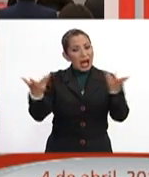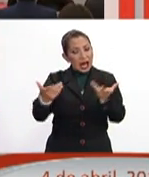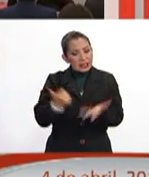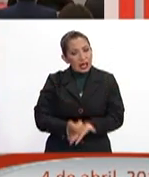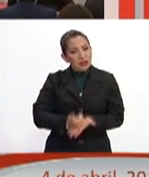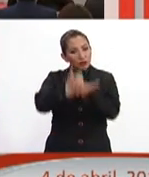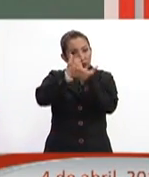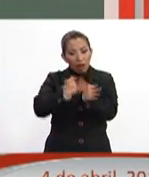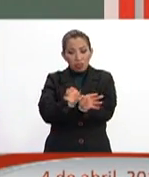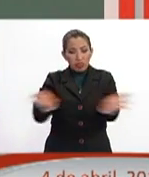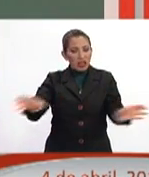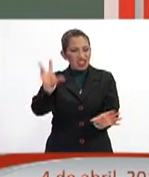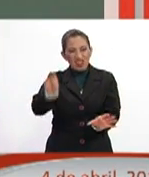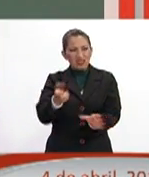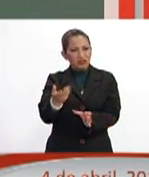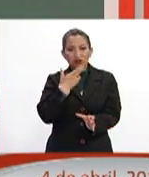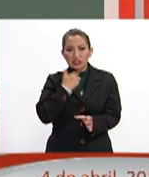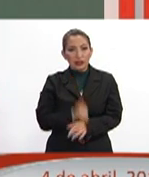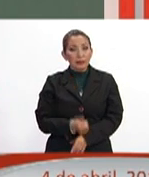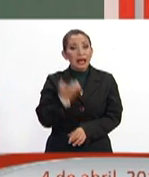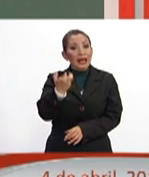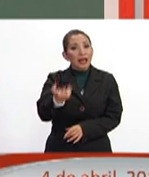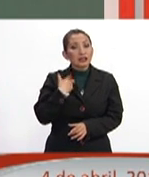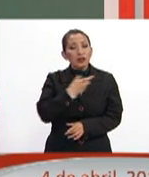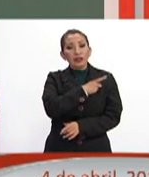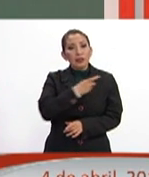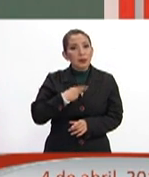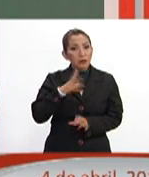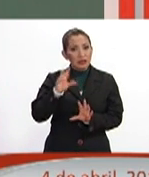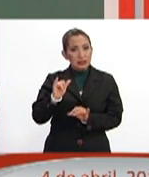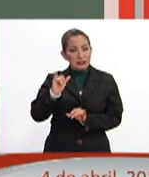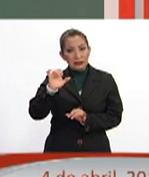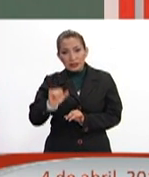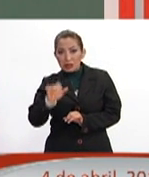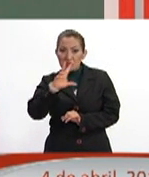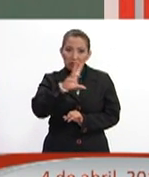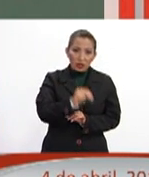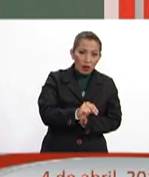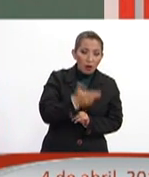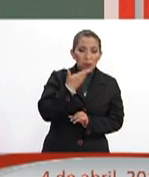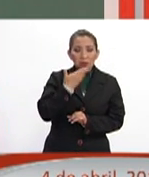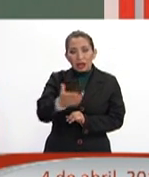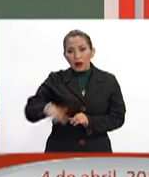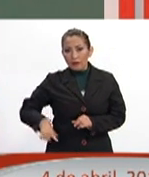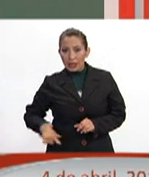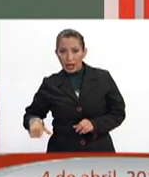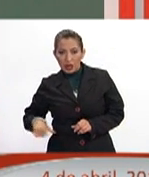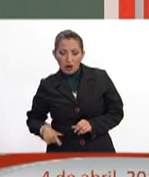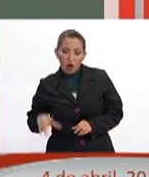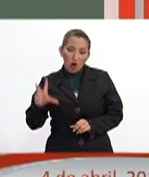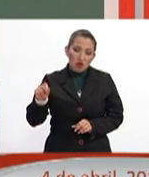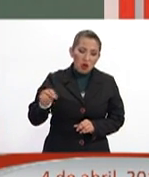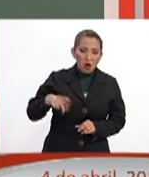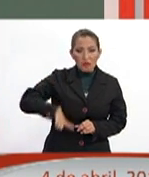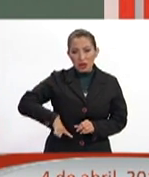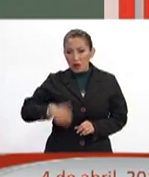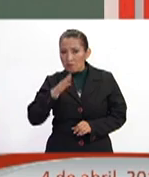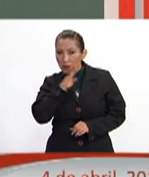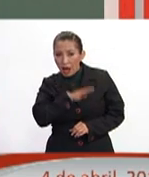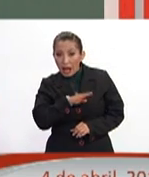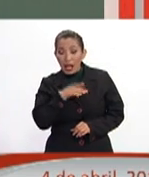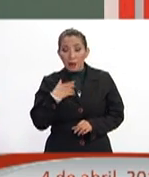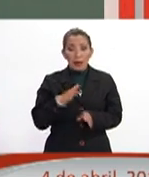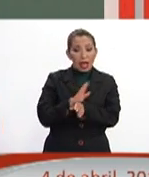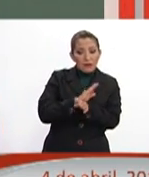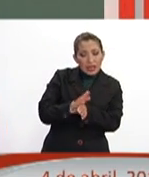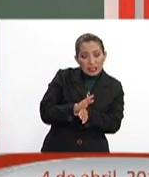y no la que divide. Es ahí en donde se traduce o no un buen gobierno en